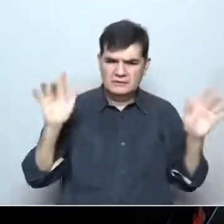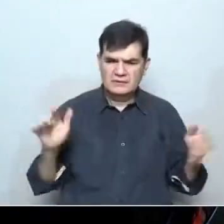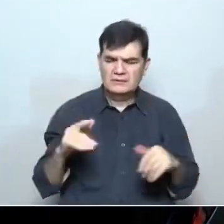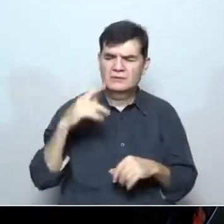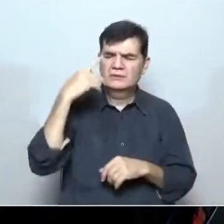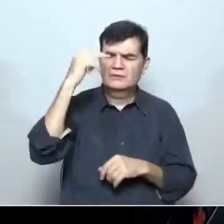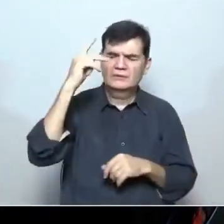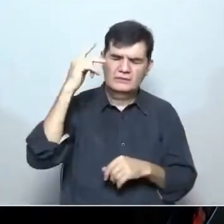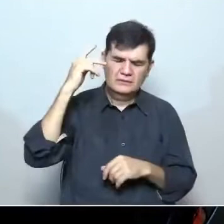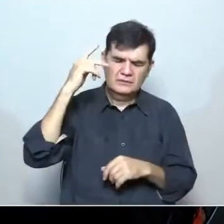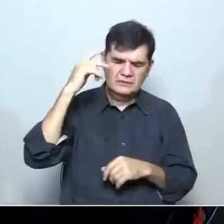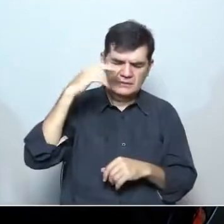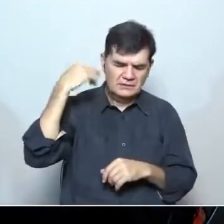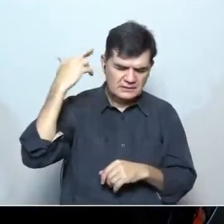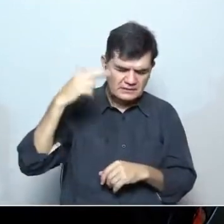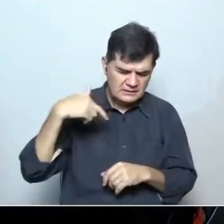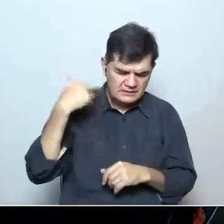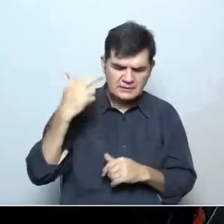tuyo es el reino.